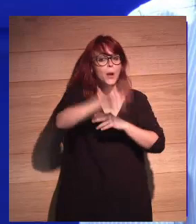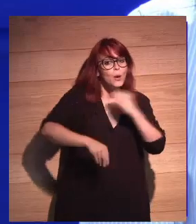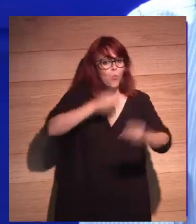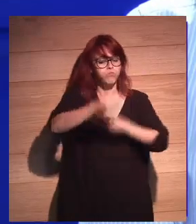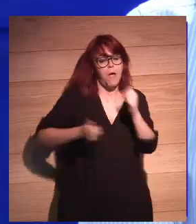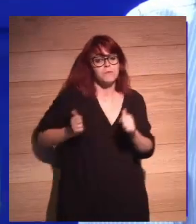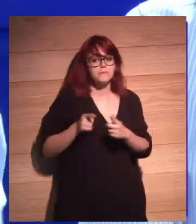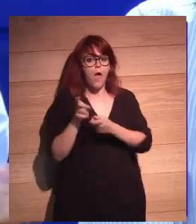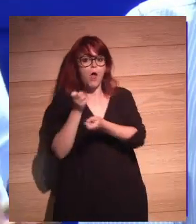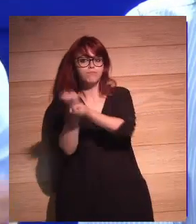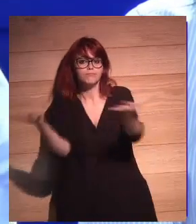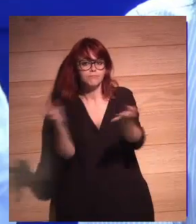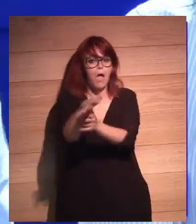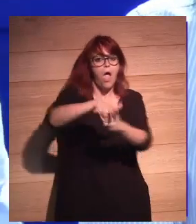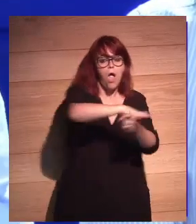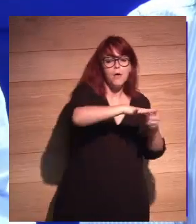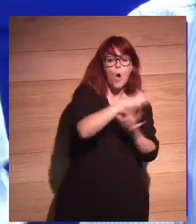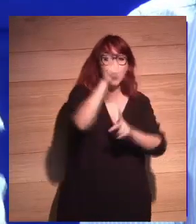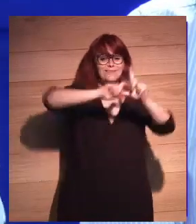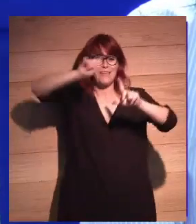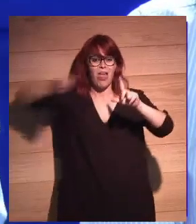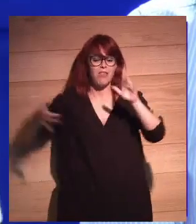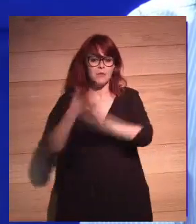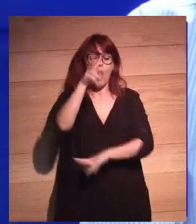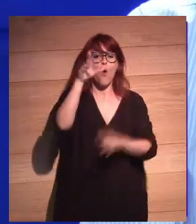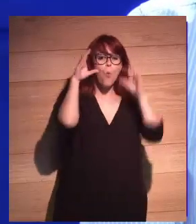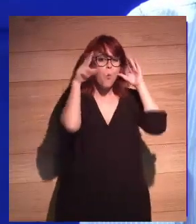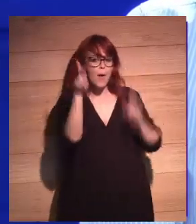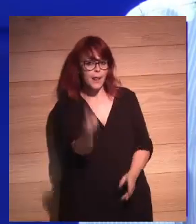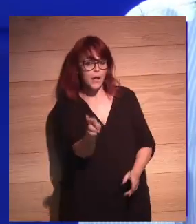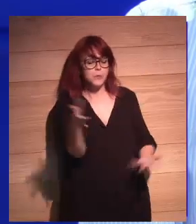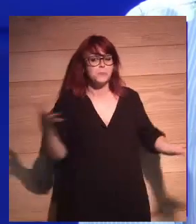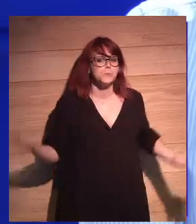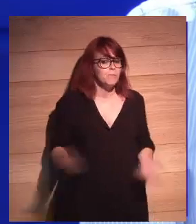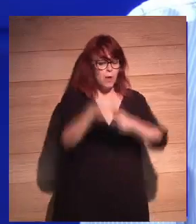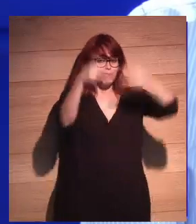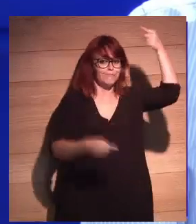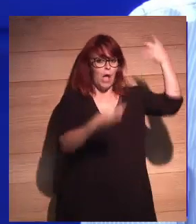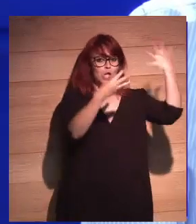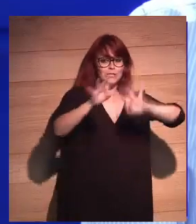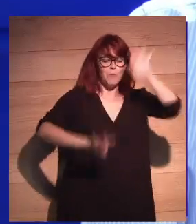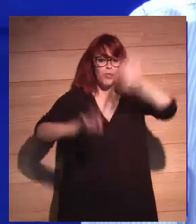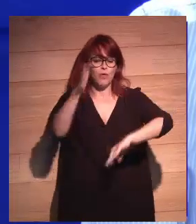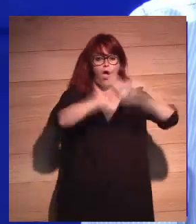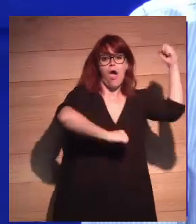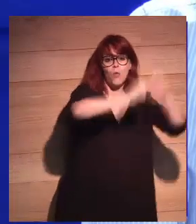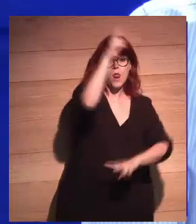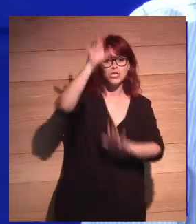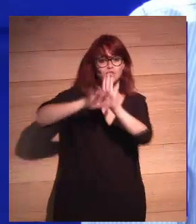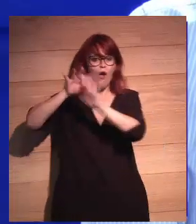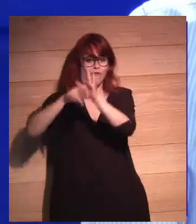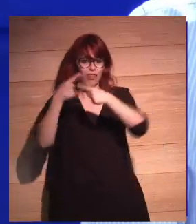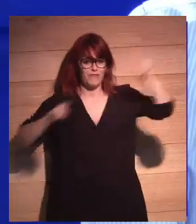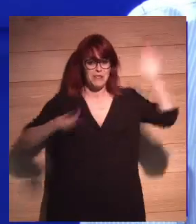reutilizable. Porque cuando veis las estadísticas del desarrollo de la VR, sigue habiendo un desfase del 80% hardware y el 20% el software. Pero